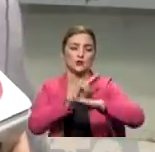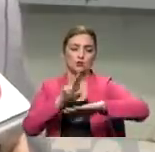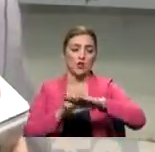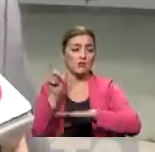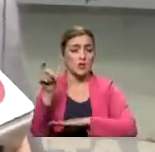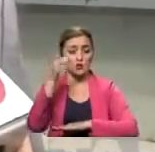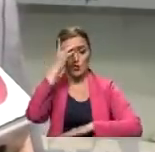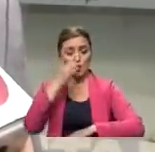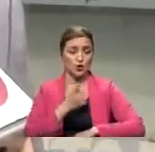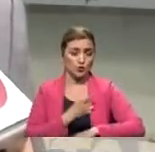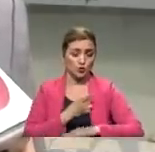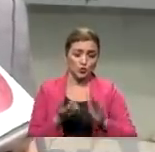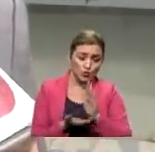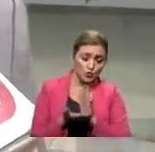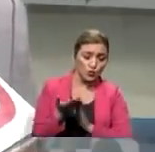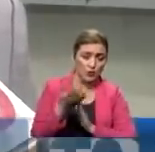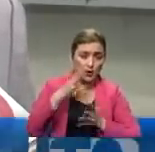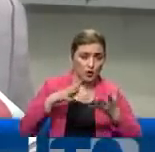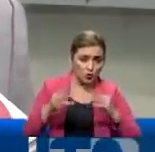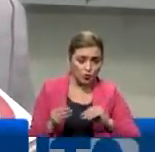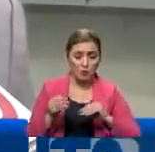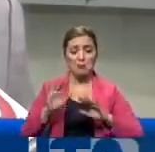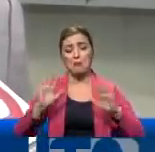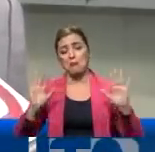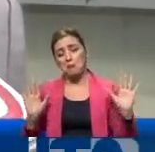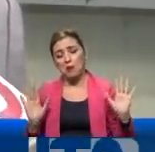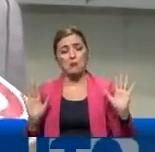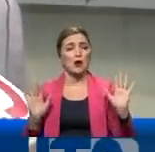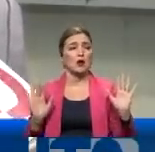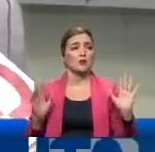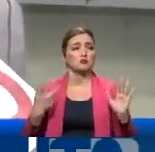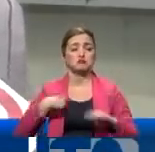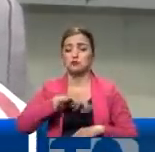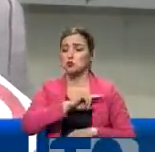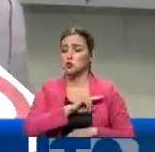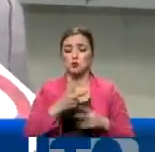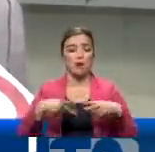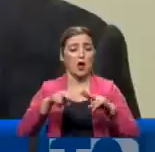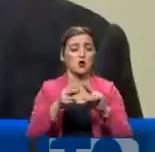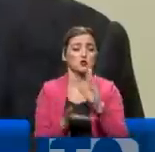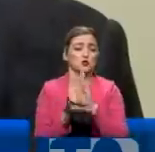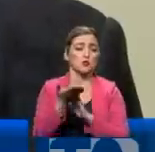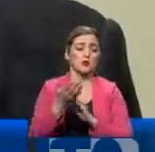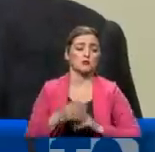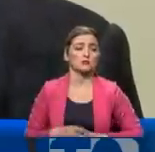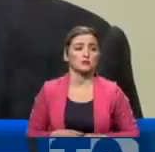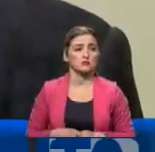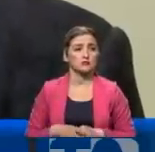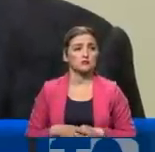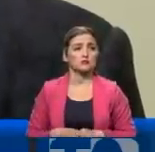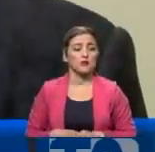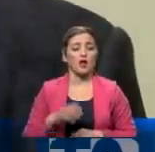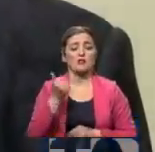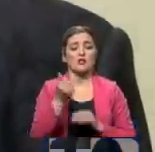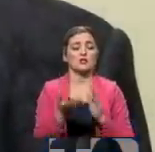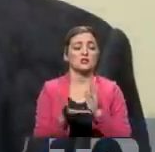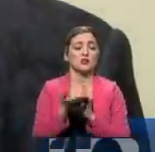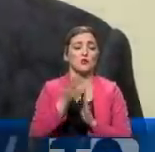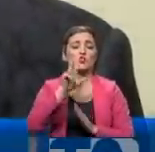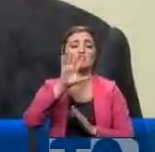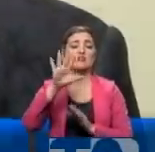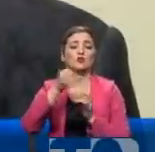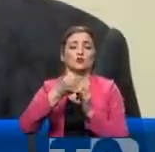permite francamente cubrir los costos de esta revisión de los precios del combustible. Empezaremos con la tarifa de